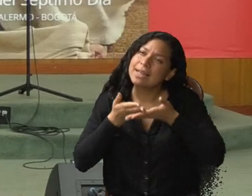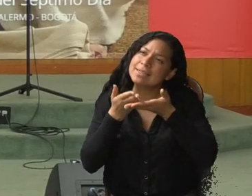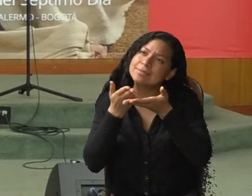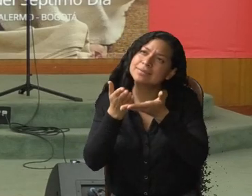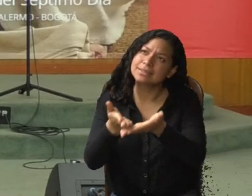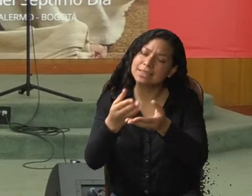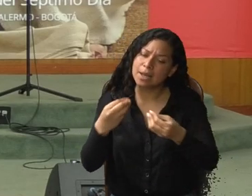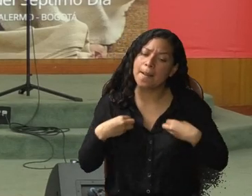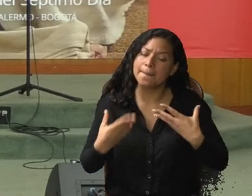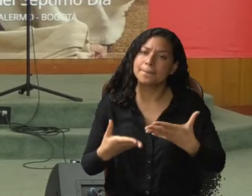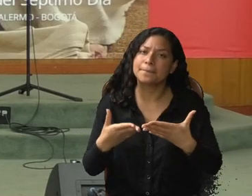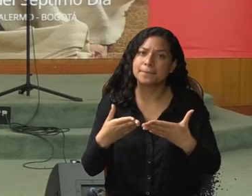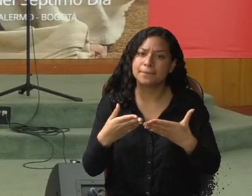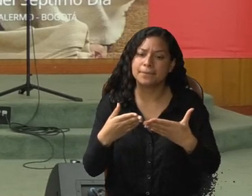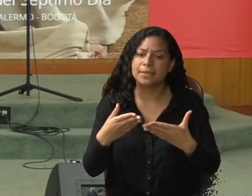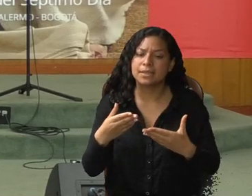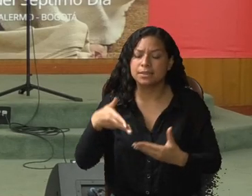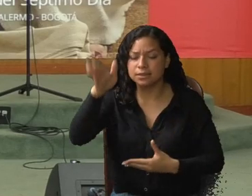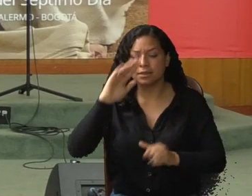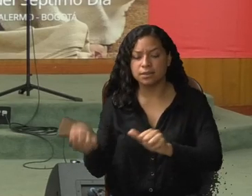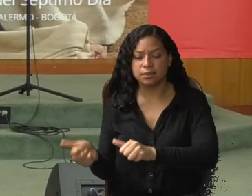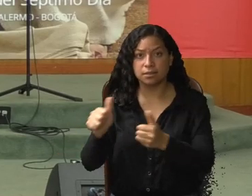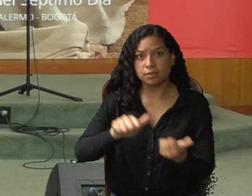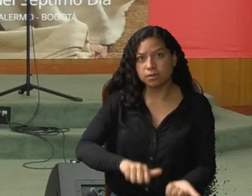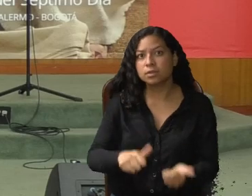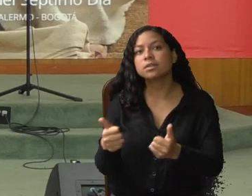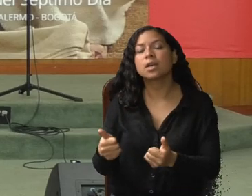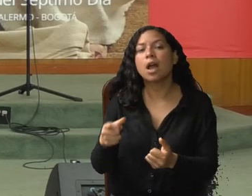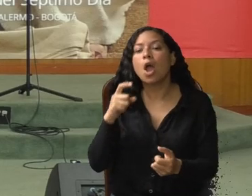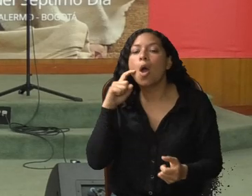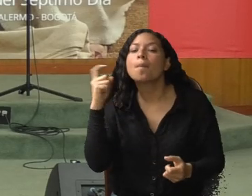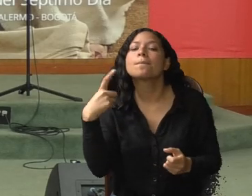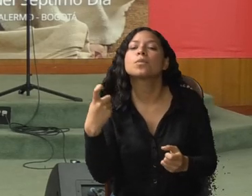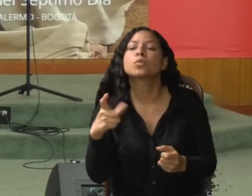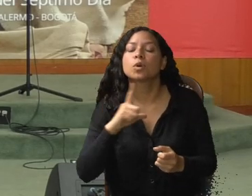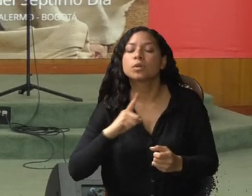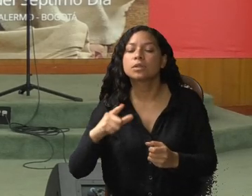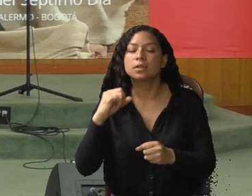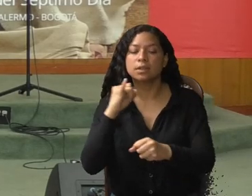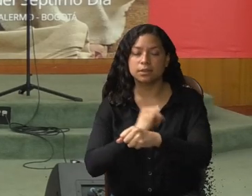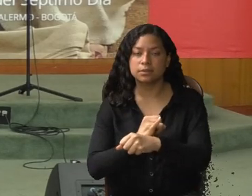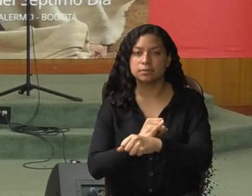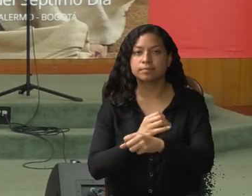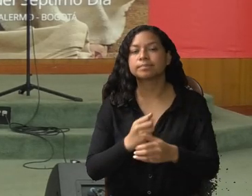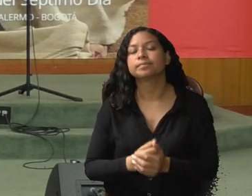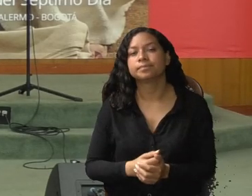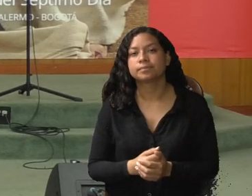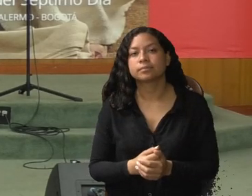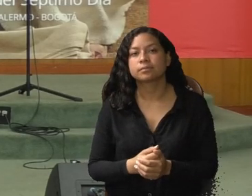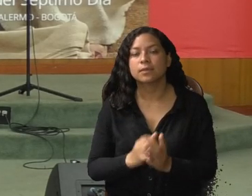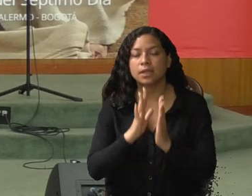iglesia y manifiesta esa petición. Les voy a invitar para que inclinemos nuestra cabeza y vamos a